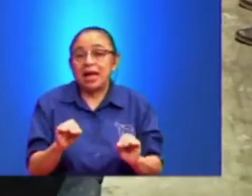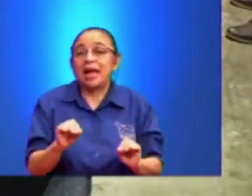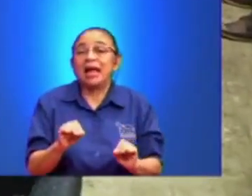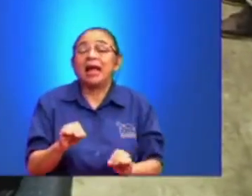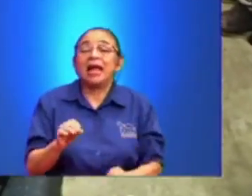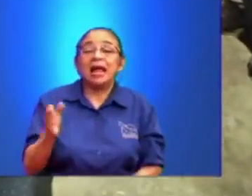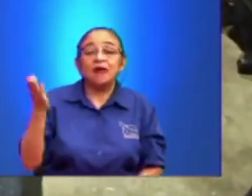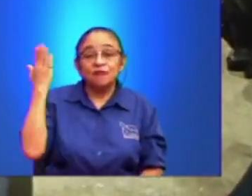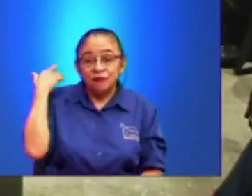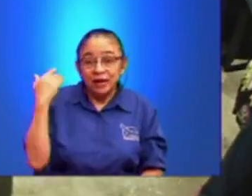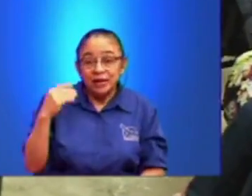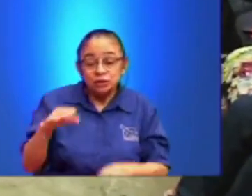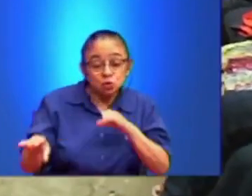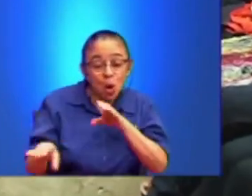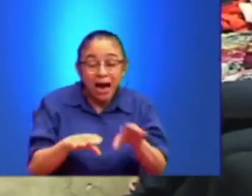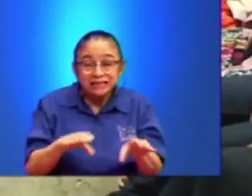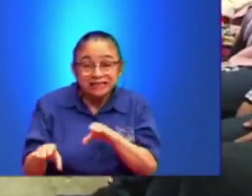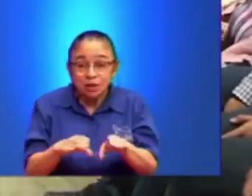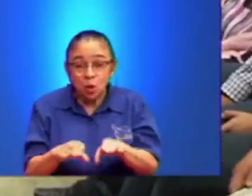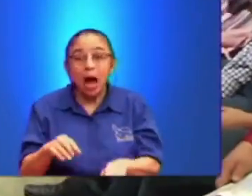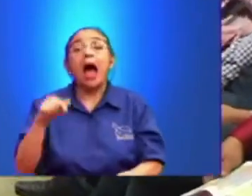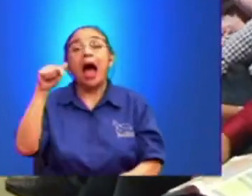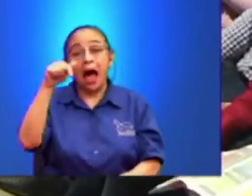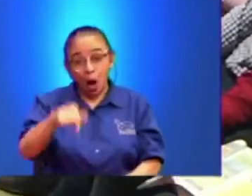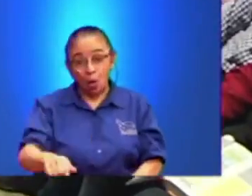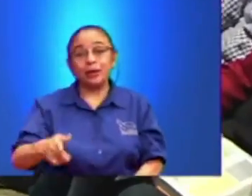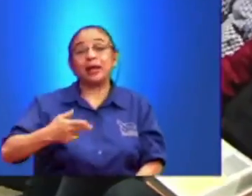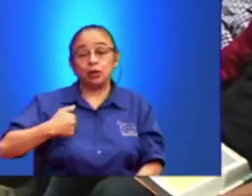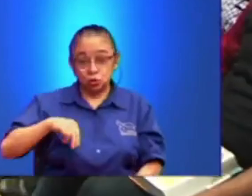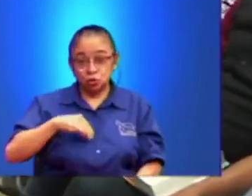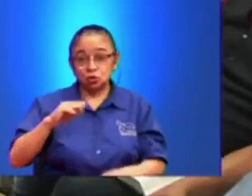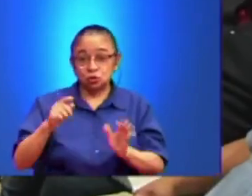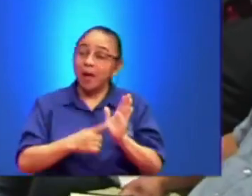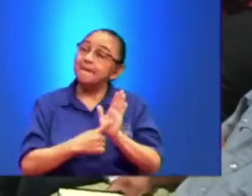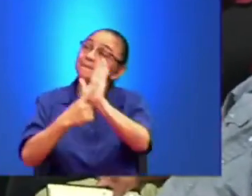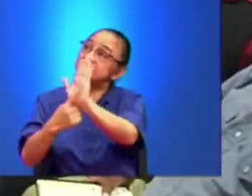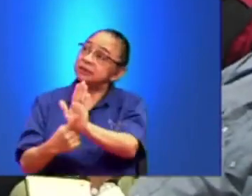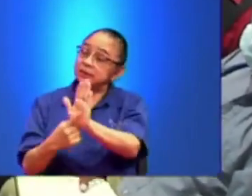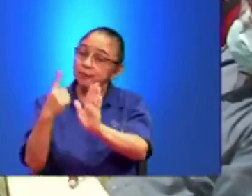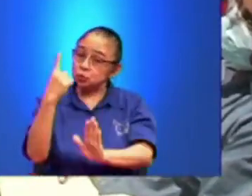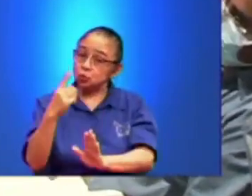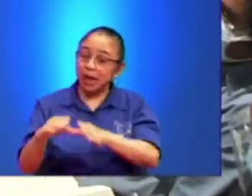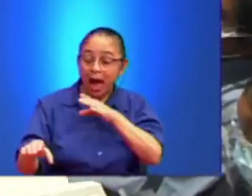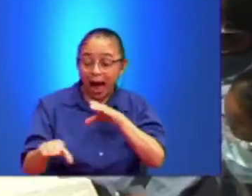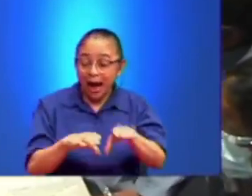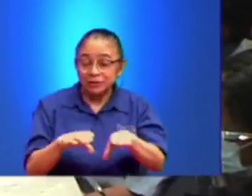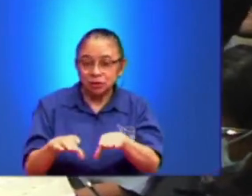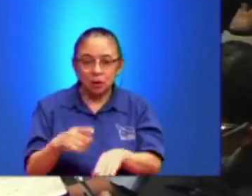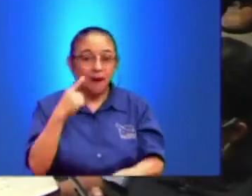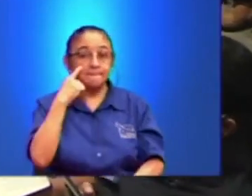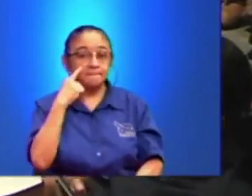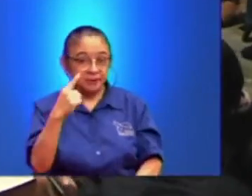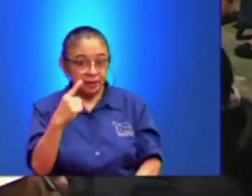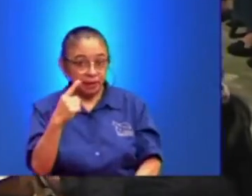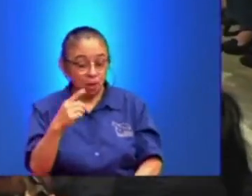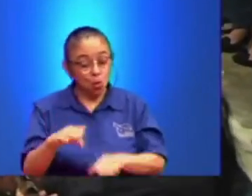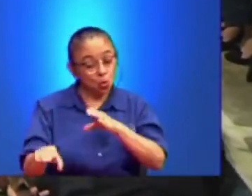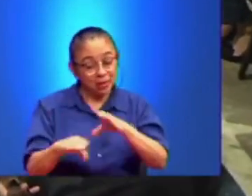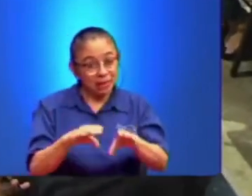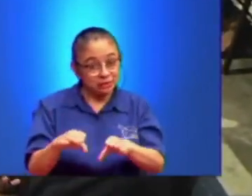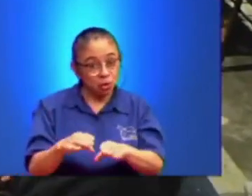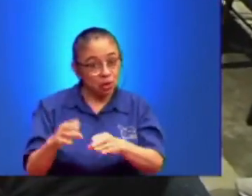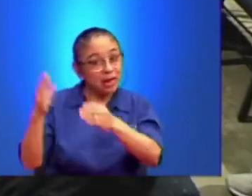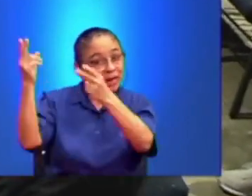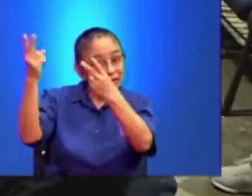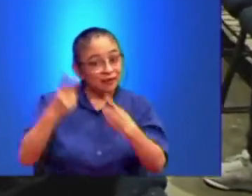acción entonces ahora nosotros venimos a presentar una acción una nota mire mire una acción que proviene